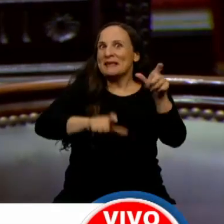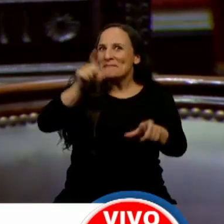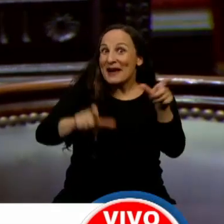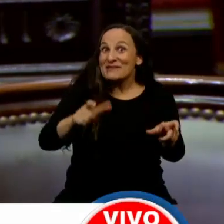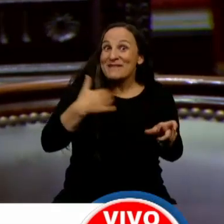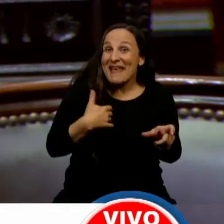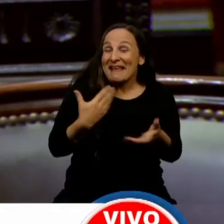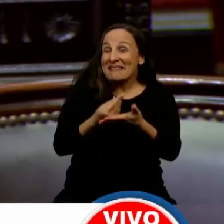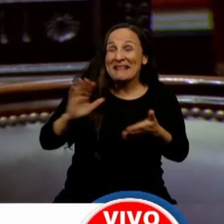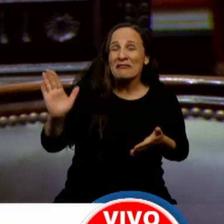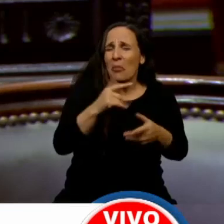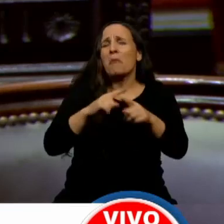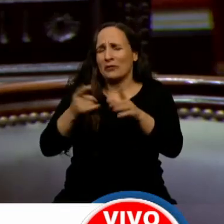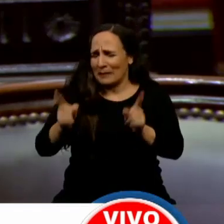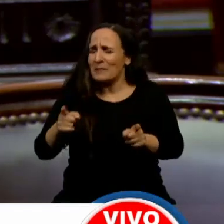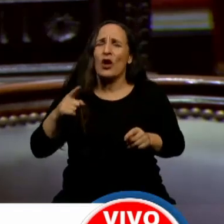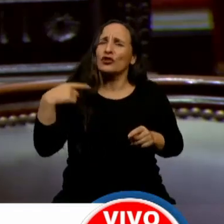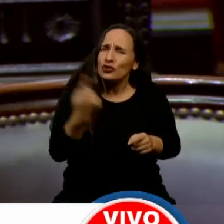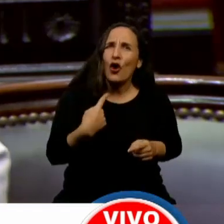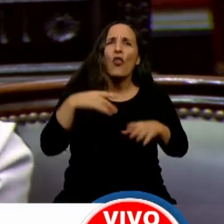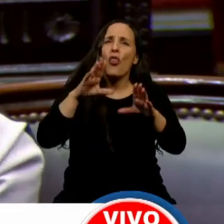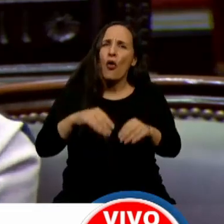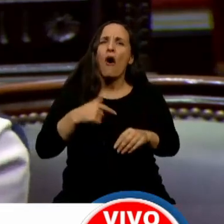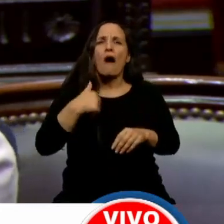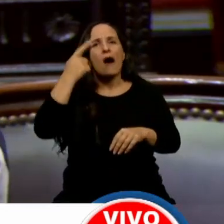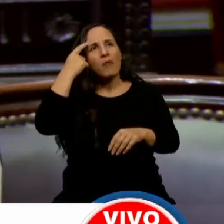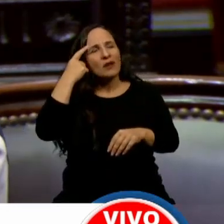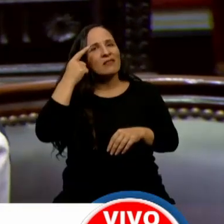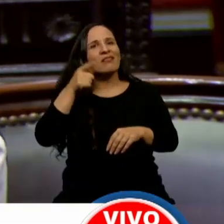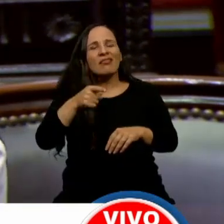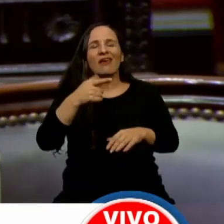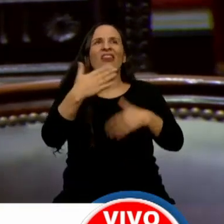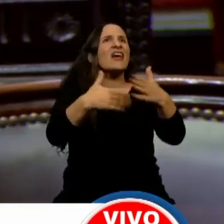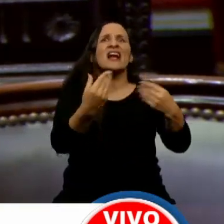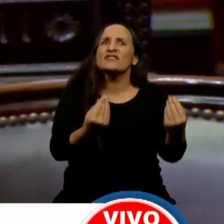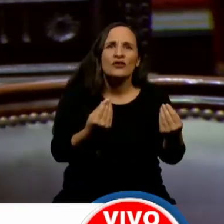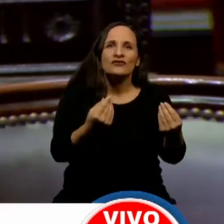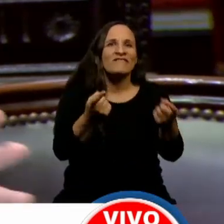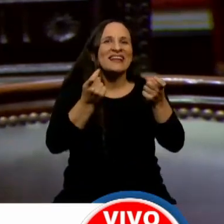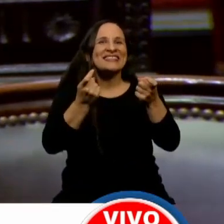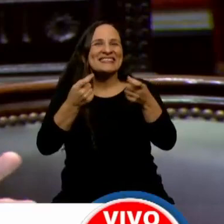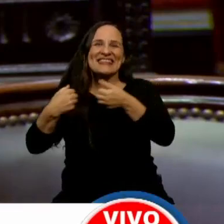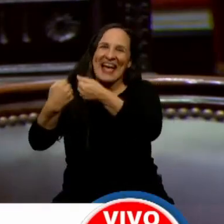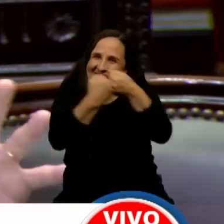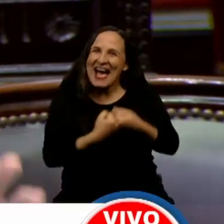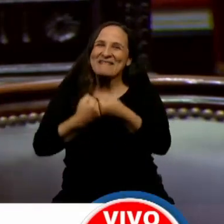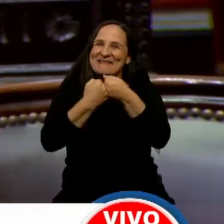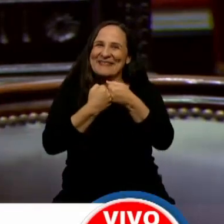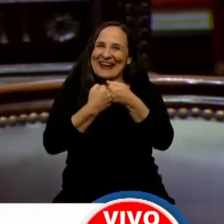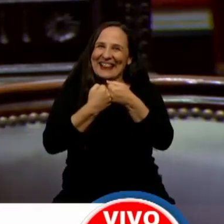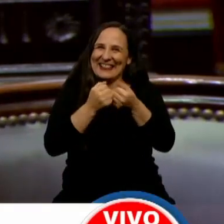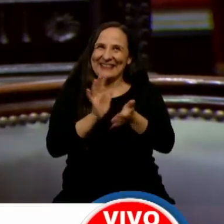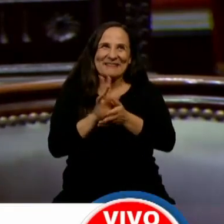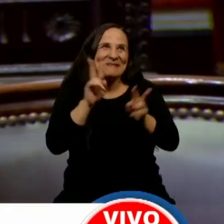sí, van a aprender que el camino del desarrollo es el camino de los consensos, que abrazaríamos de una vez para siempre la política